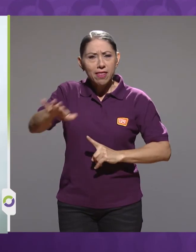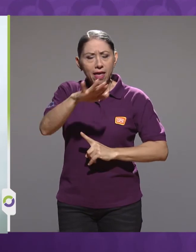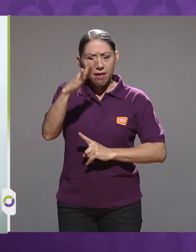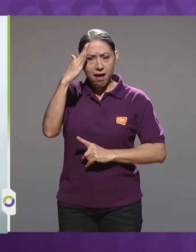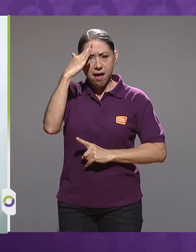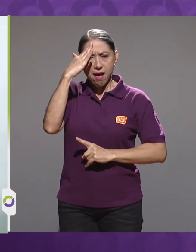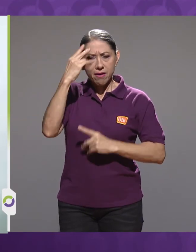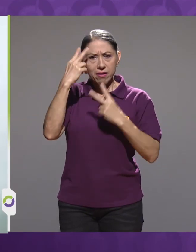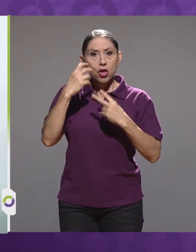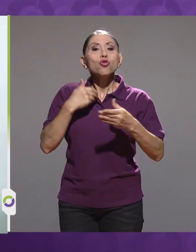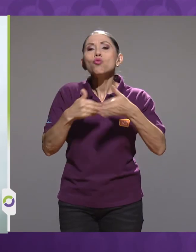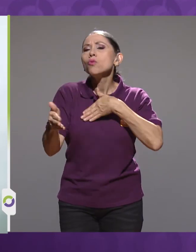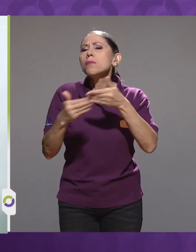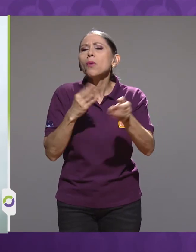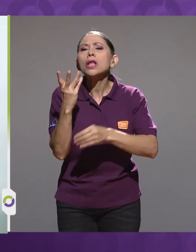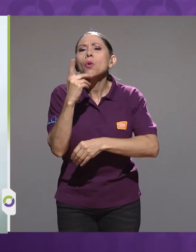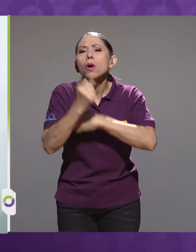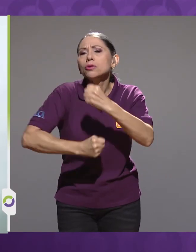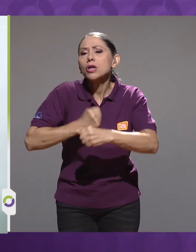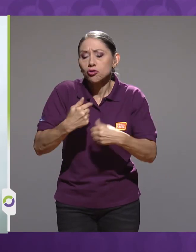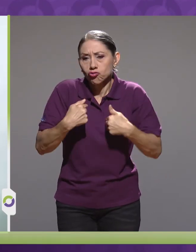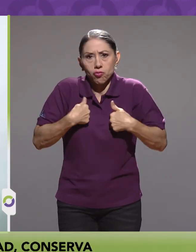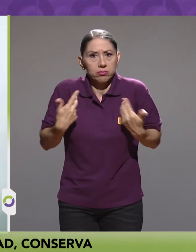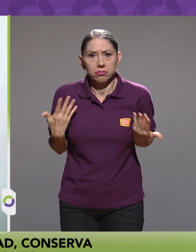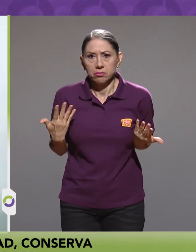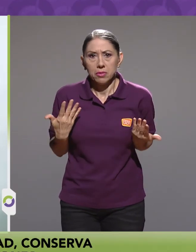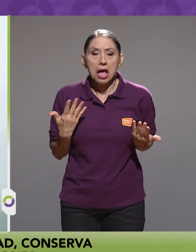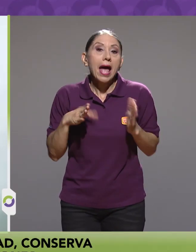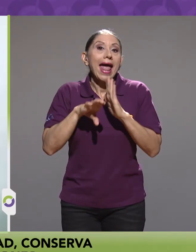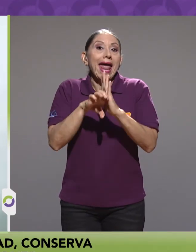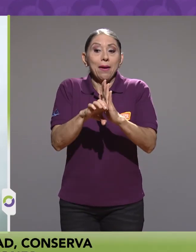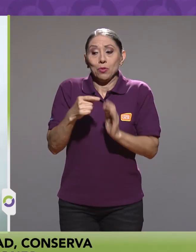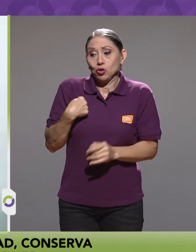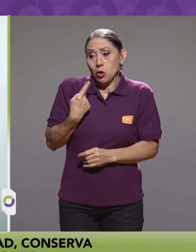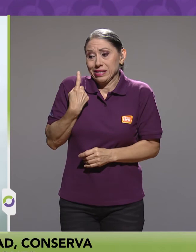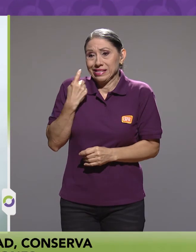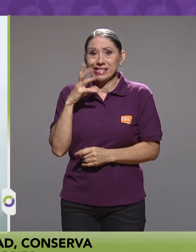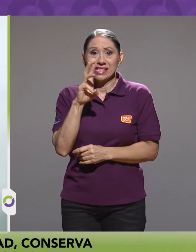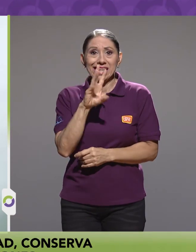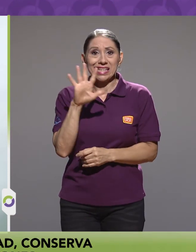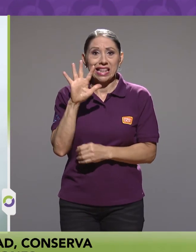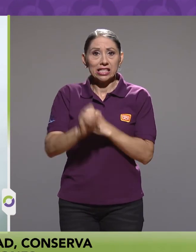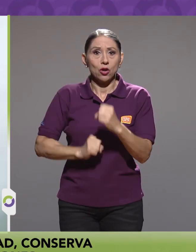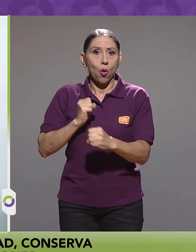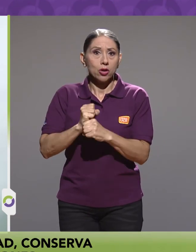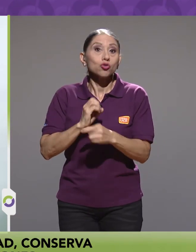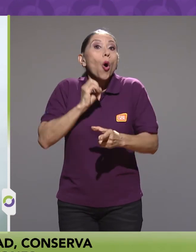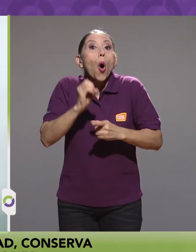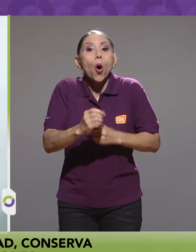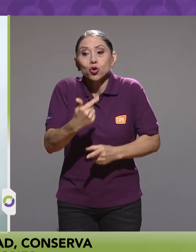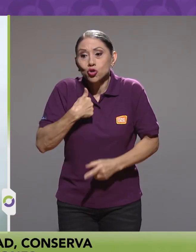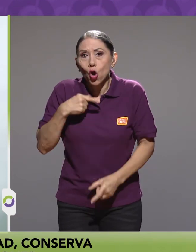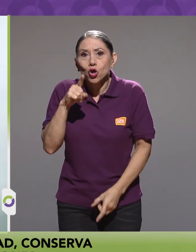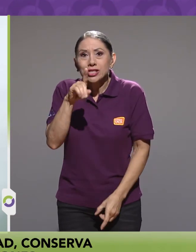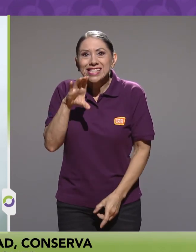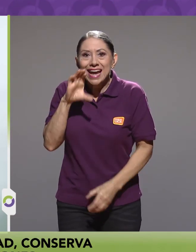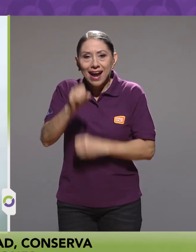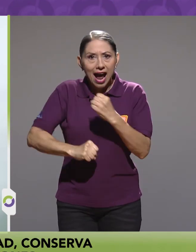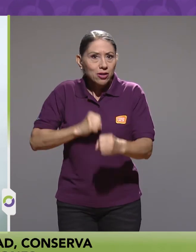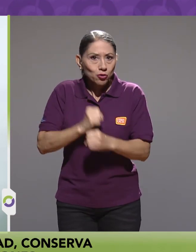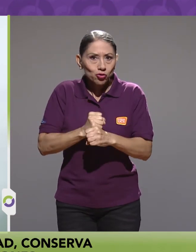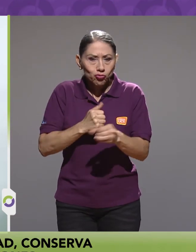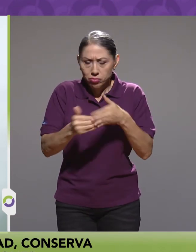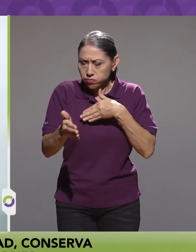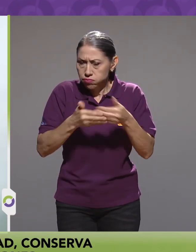revisemos, o sea, independientemente de la edad que yo tenga, o sea, puedo tener 65 años recién cumplidos o puedo tener 100 años, que yo